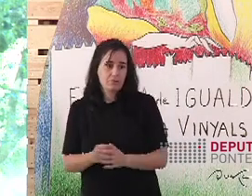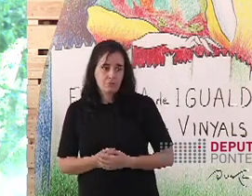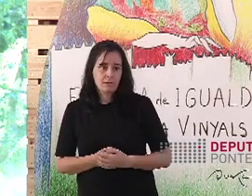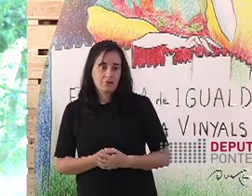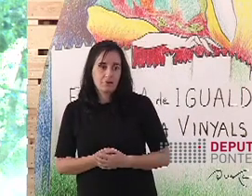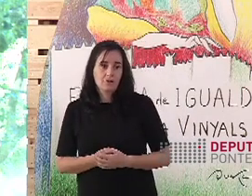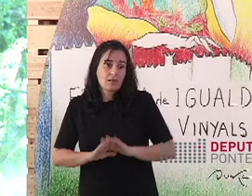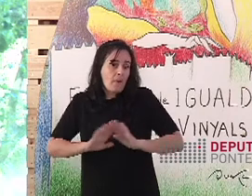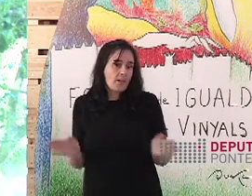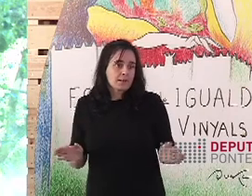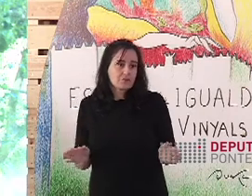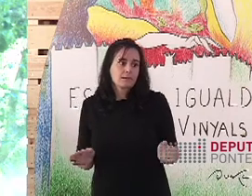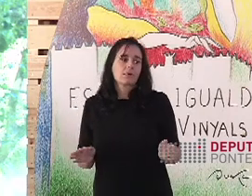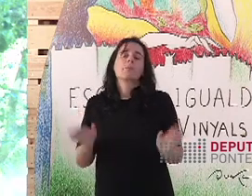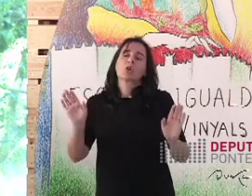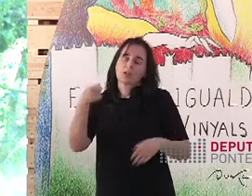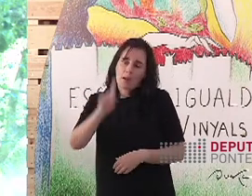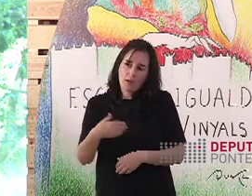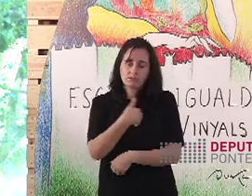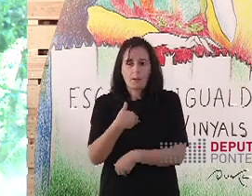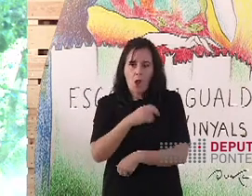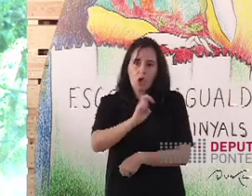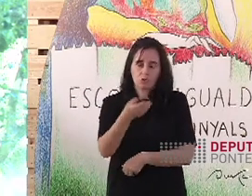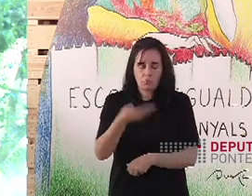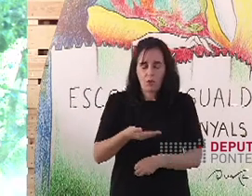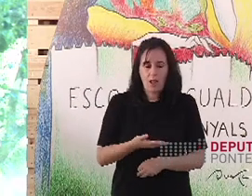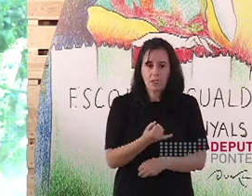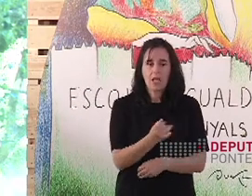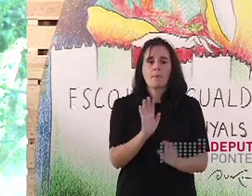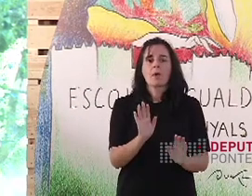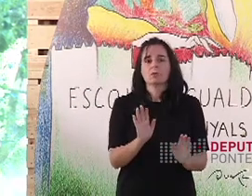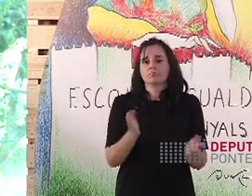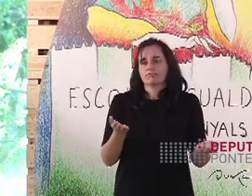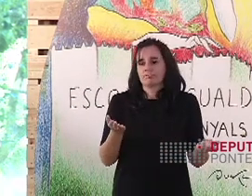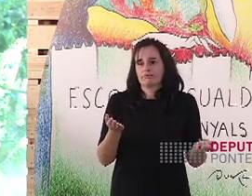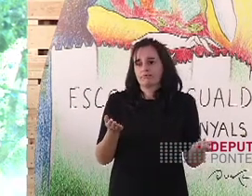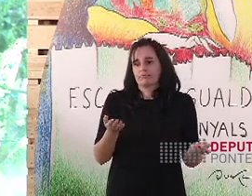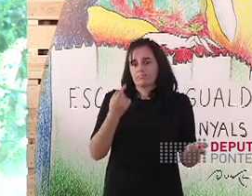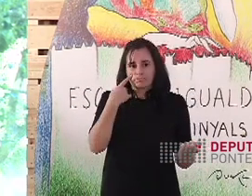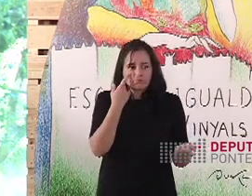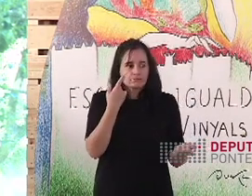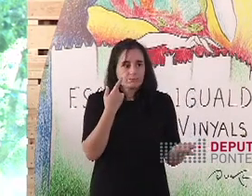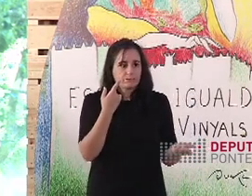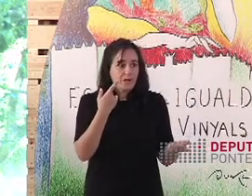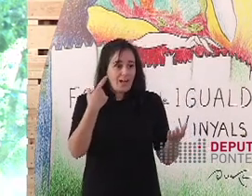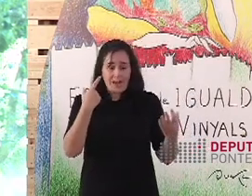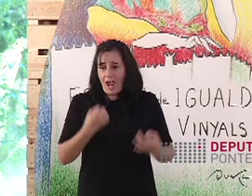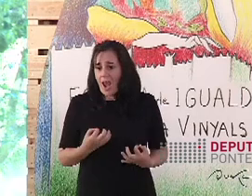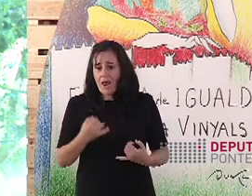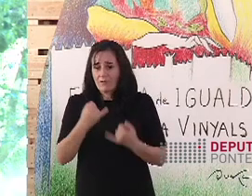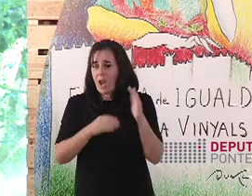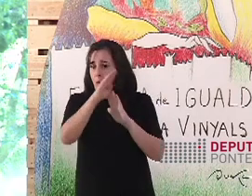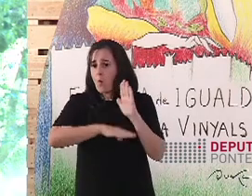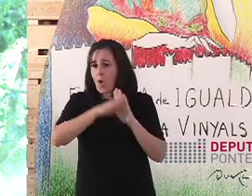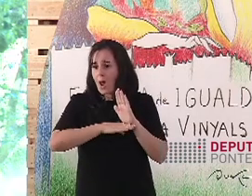que efectivamente se hagan outros papeles importantes, eh? Pero, bueno, de feito, o que se reduce moitas veces os